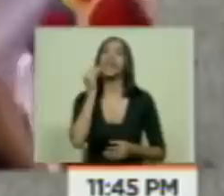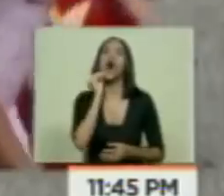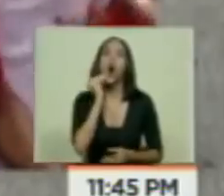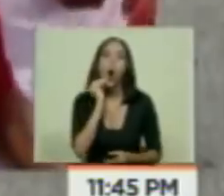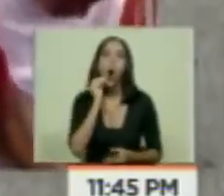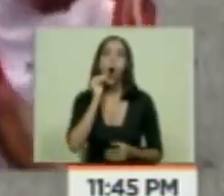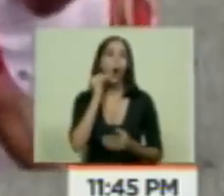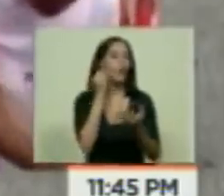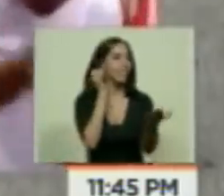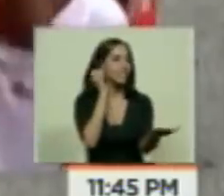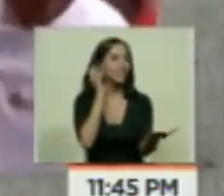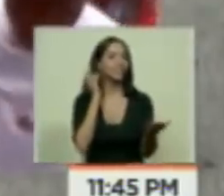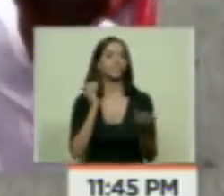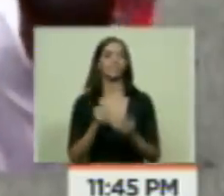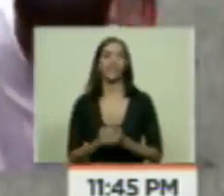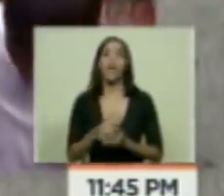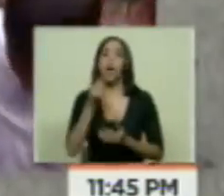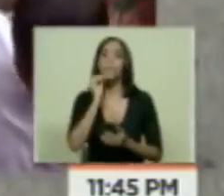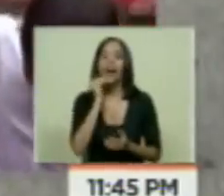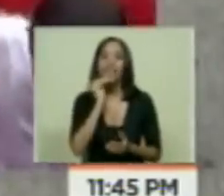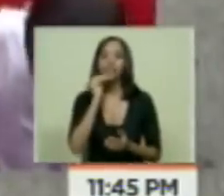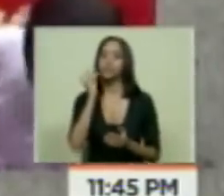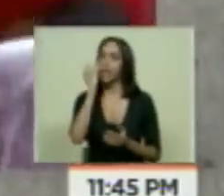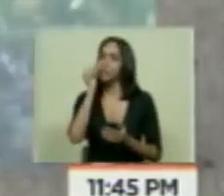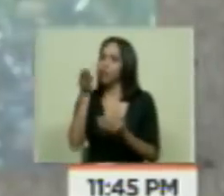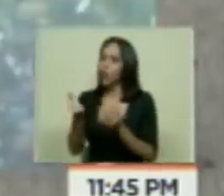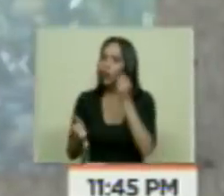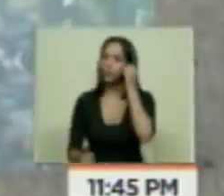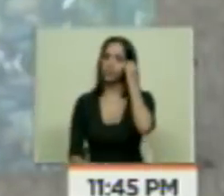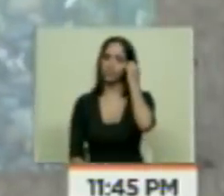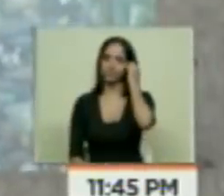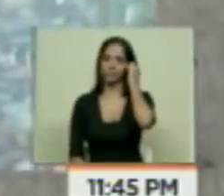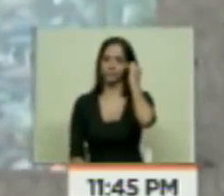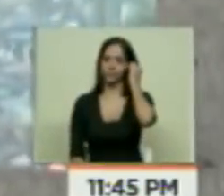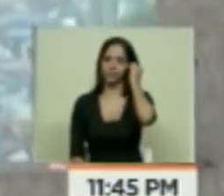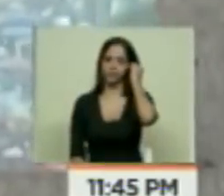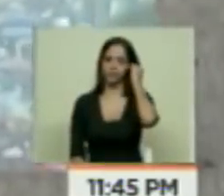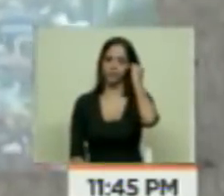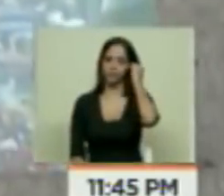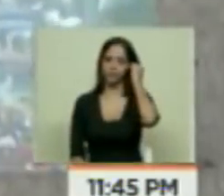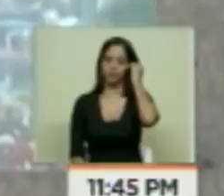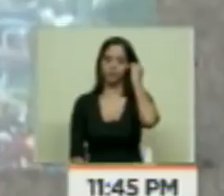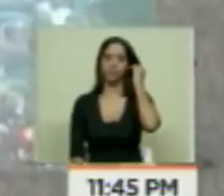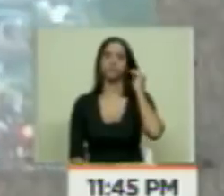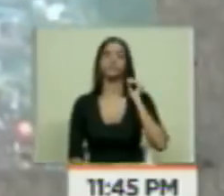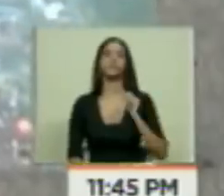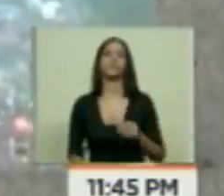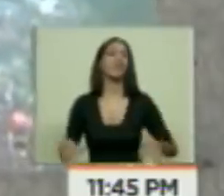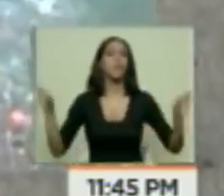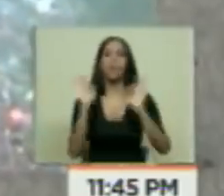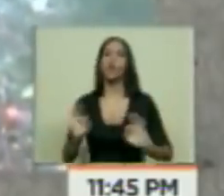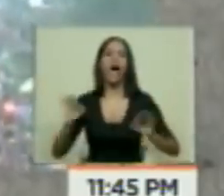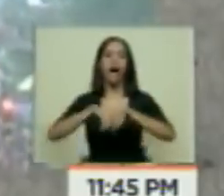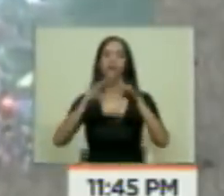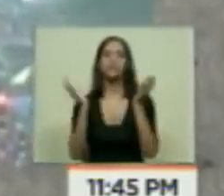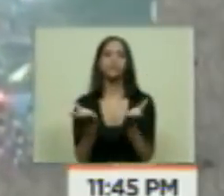muchacha! ¡La patria joven, muchacho! Y por nada del mundo